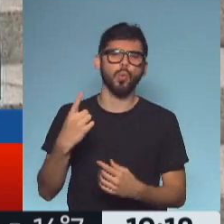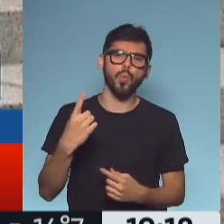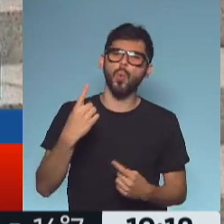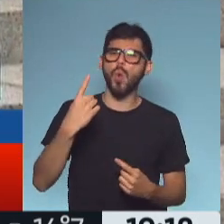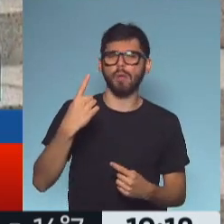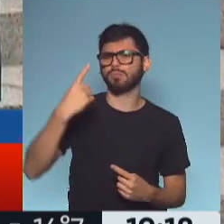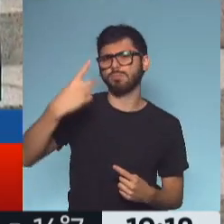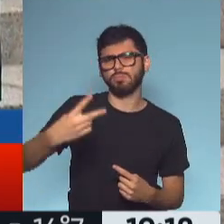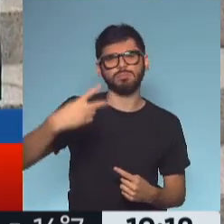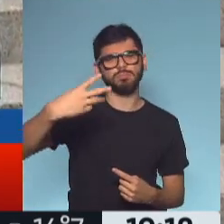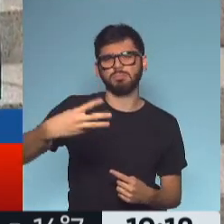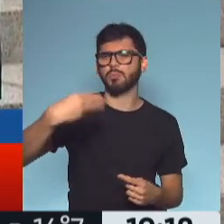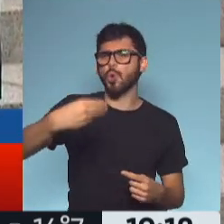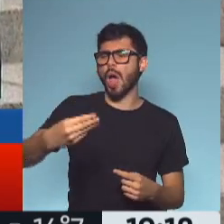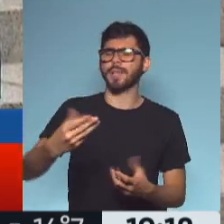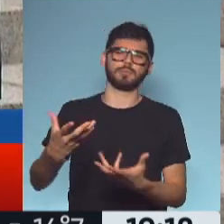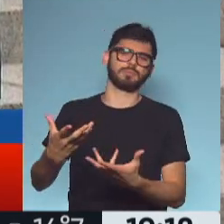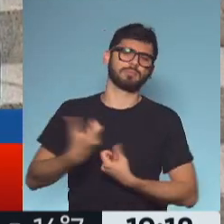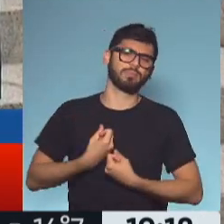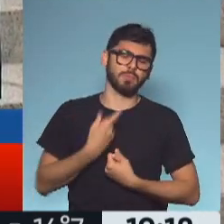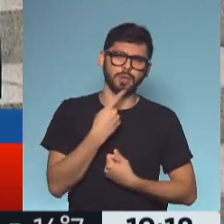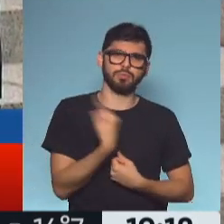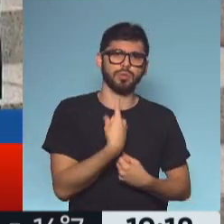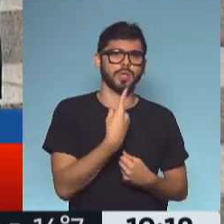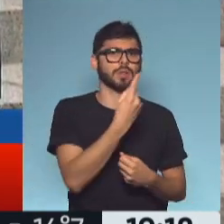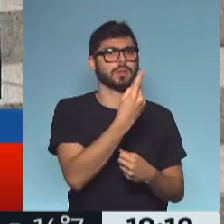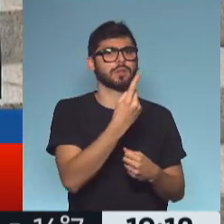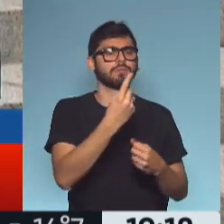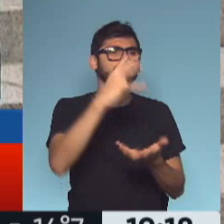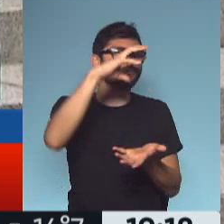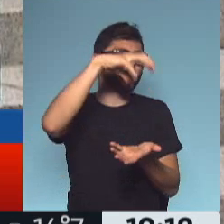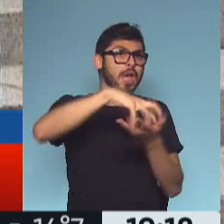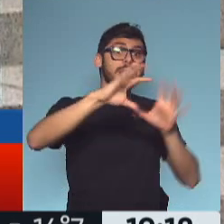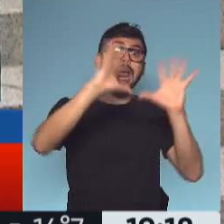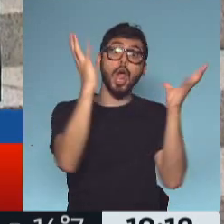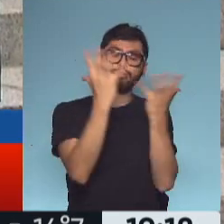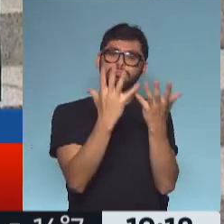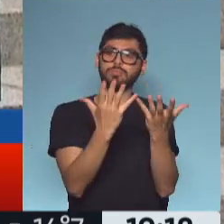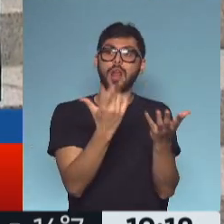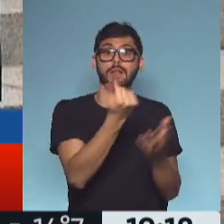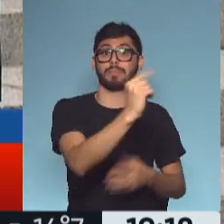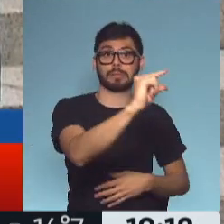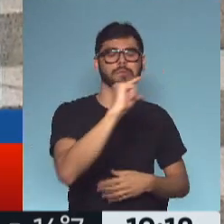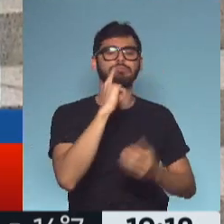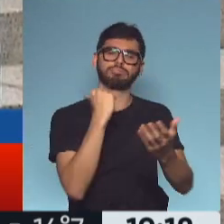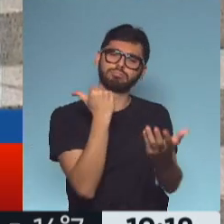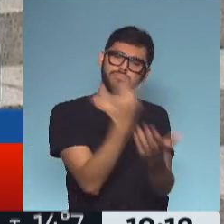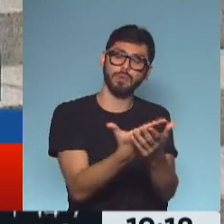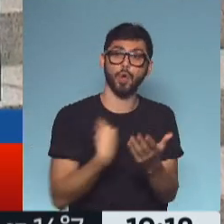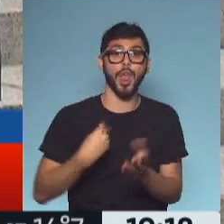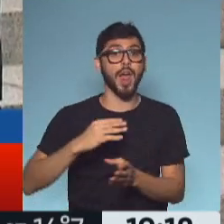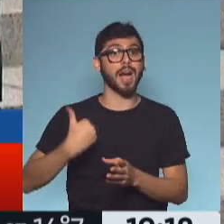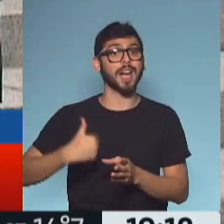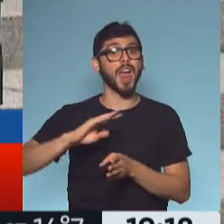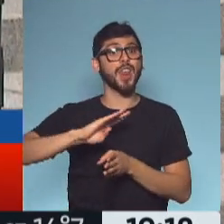vez cuando debimos hacer nuestros planteos ante los organismos internacionales de crédito frente a la inmensa deuda que